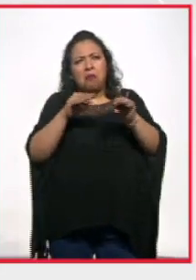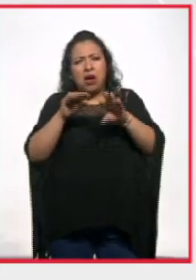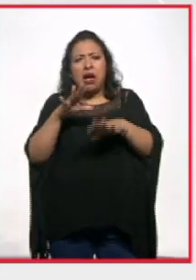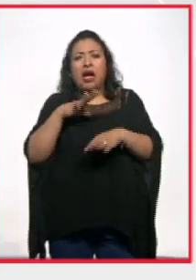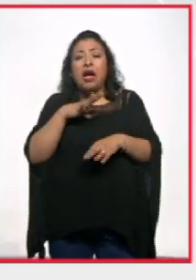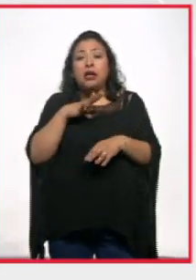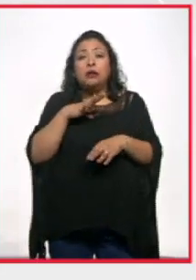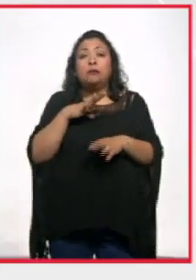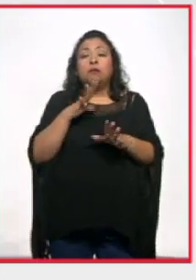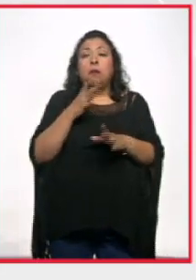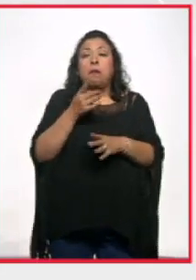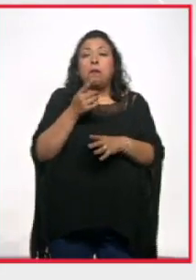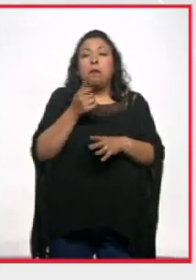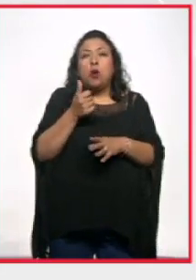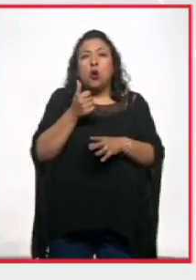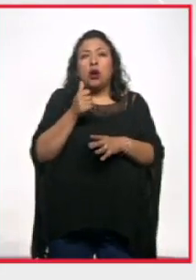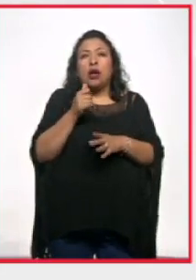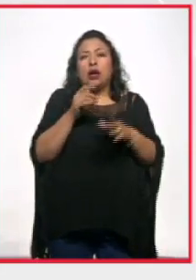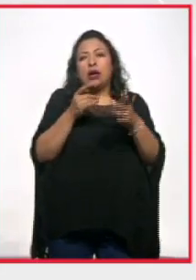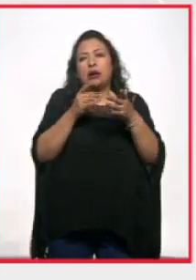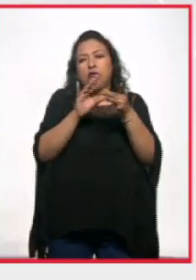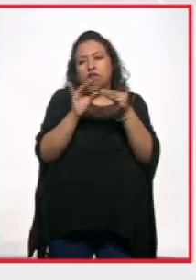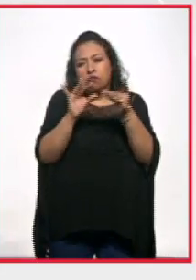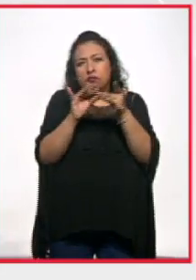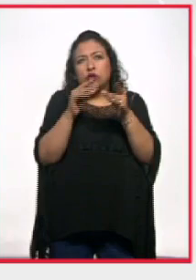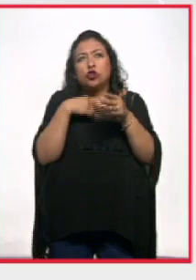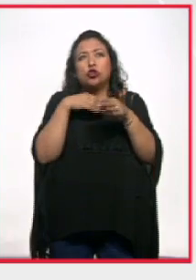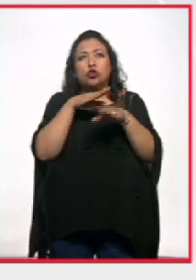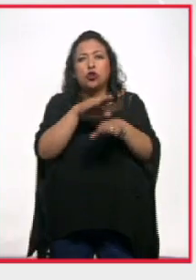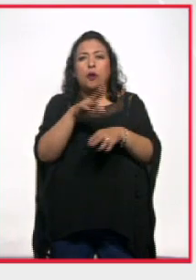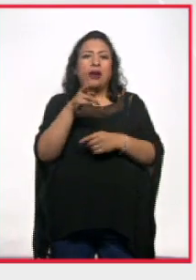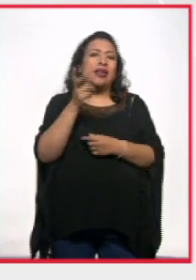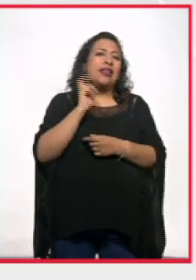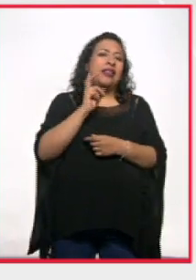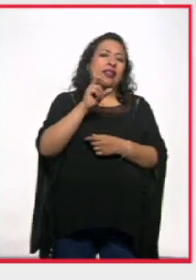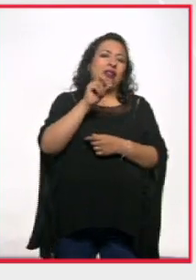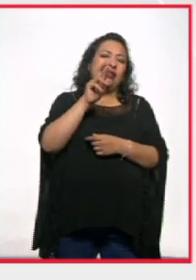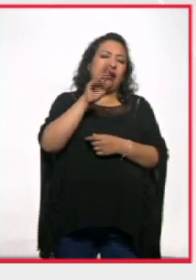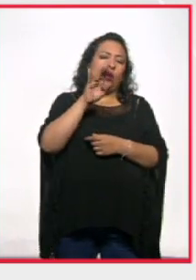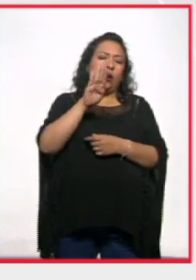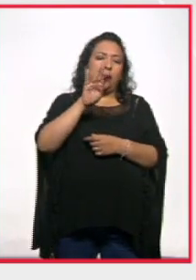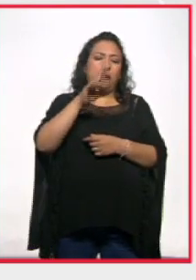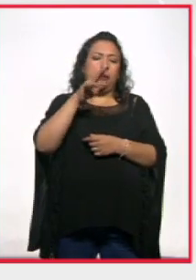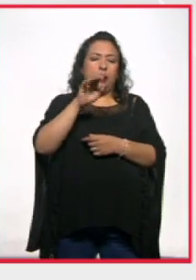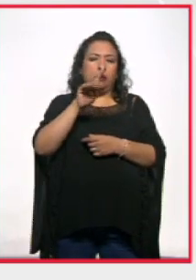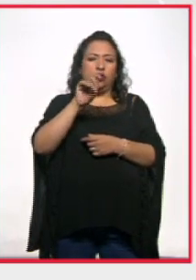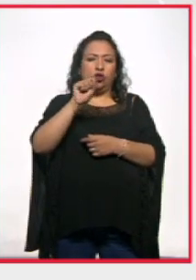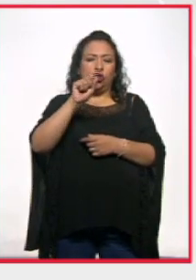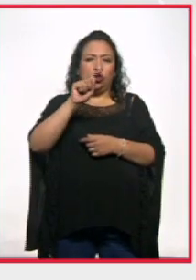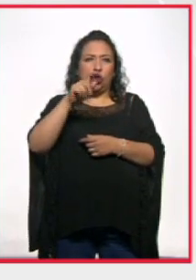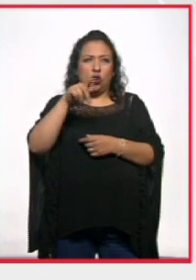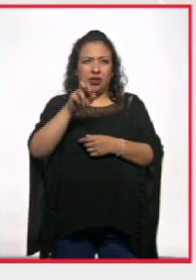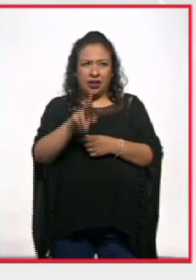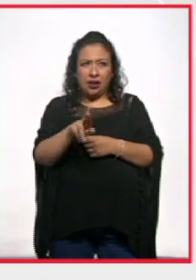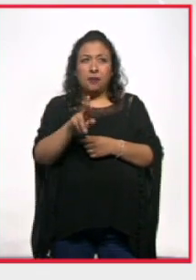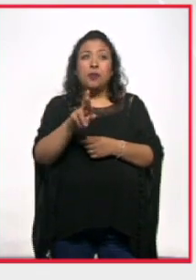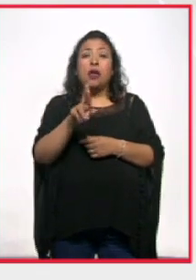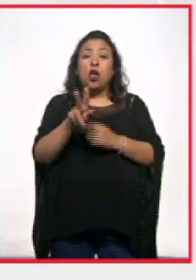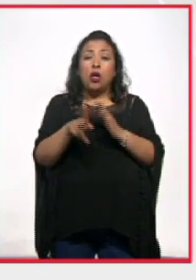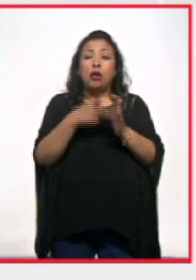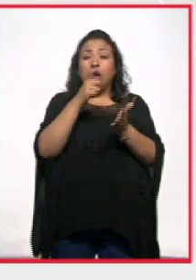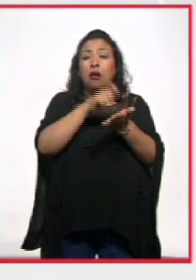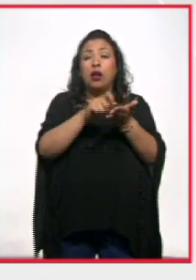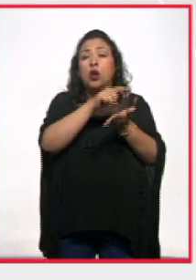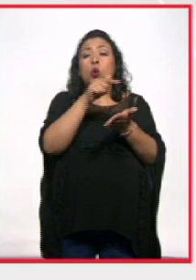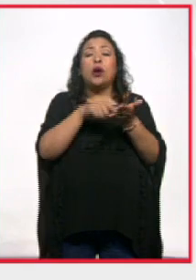ha habido muy pocas reseñas al respecto. Hay una versión de Drácula de Bram Stoker que se hizo, o mejor dicho, fue reescrita